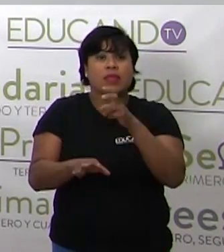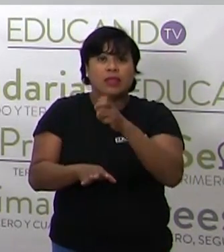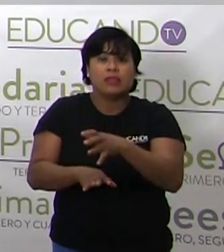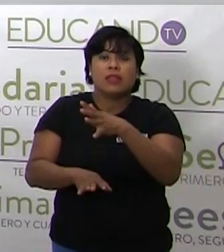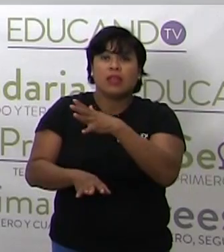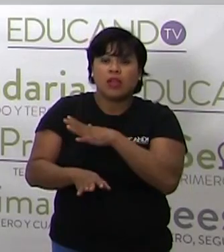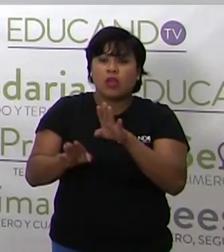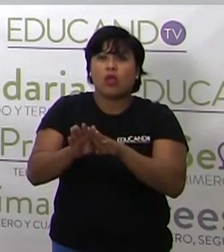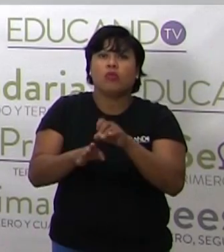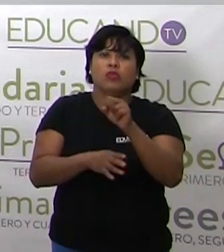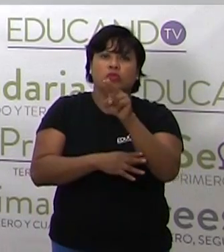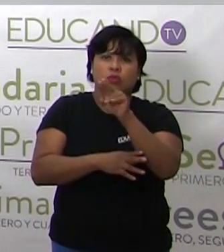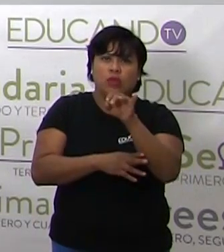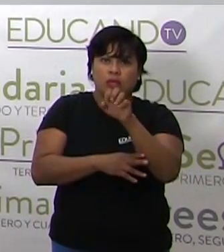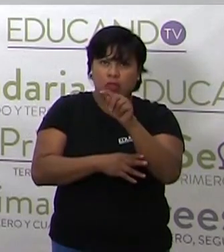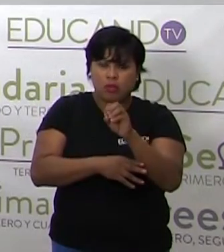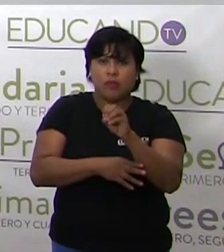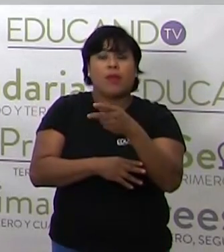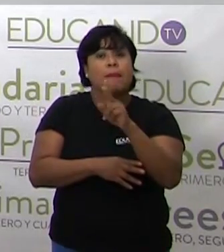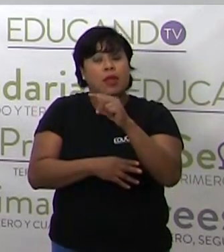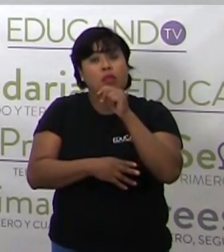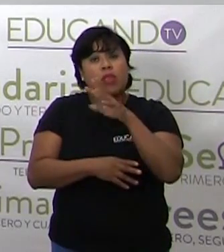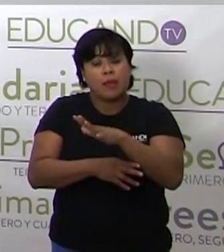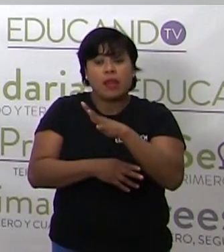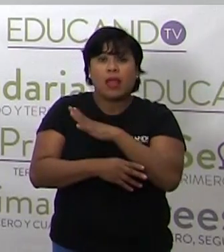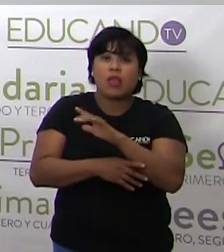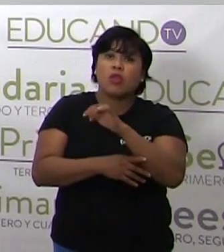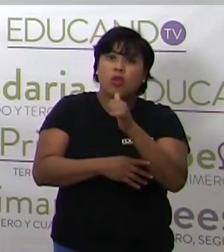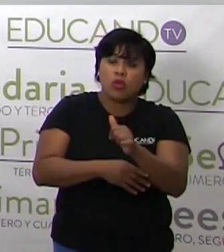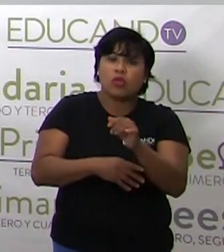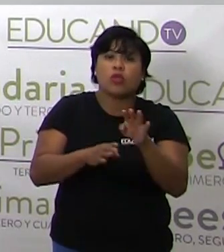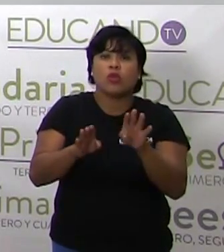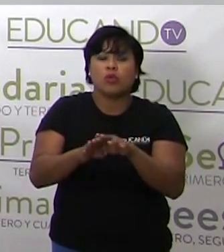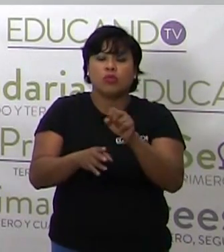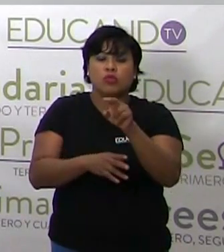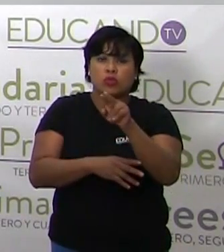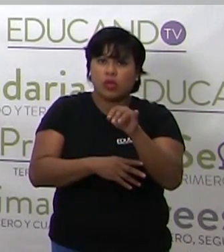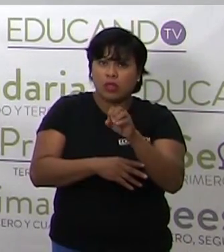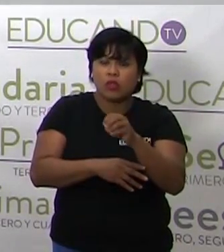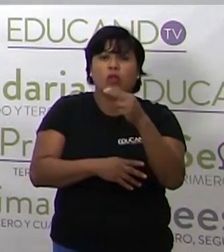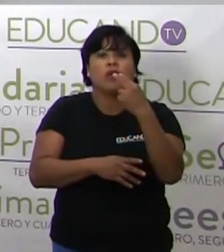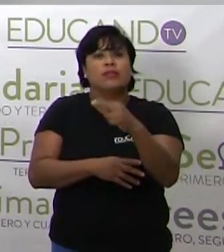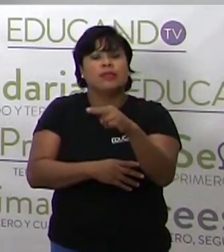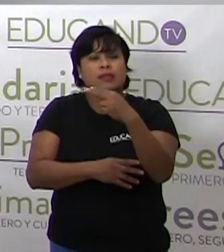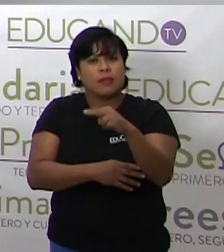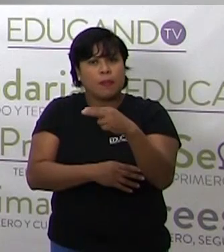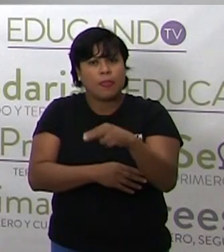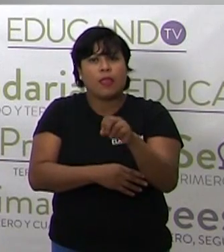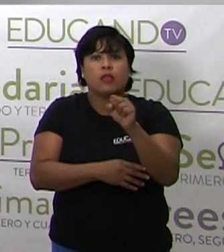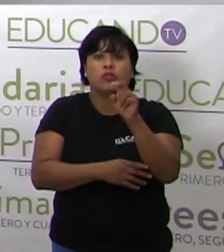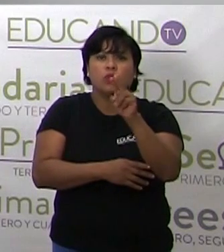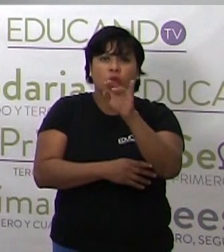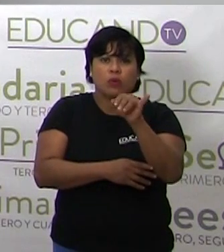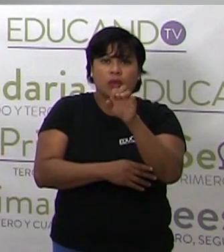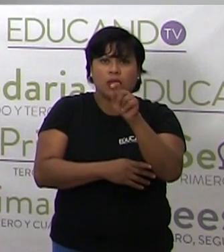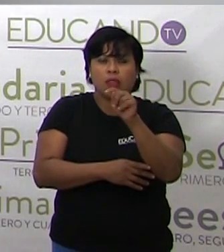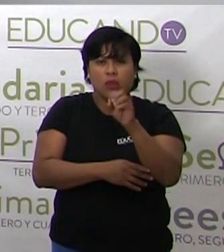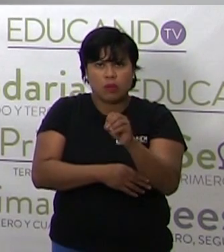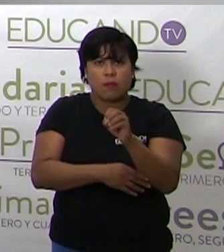aparece como sujeto. Pero también hay otro tipo de sujeto que se llama sujeto